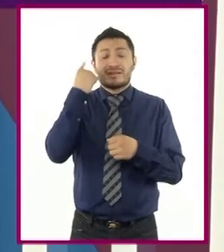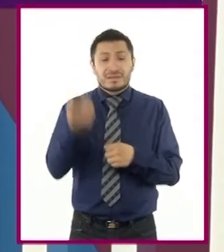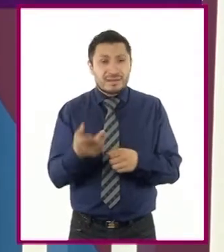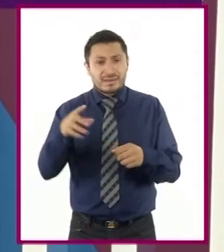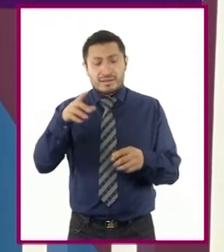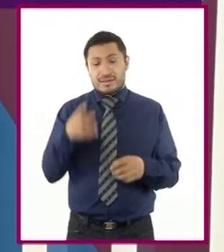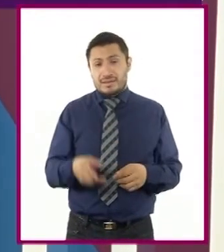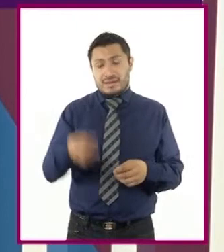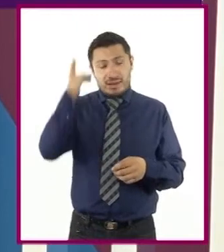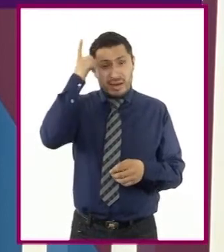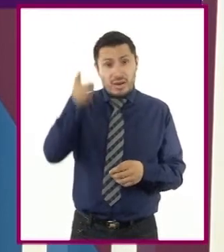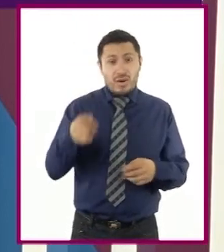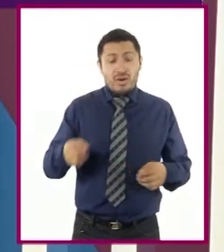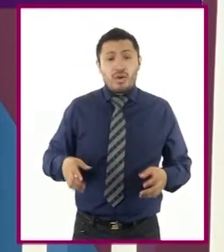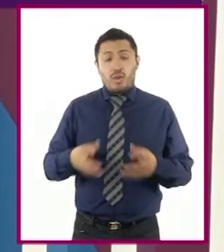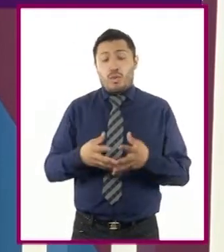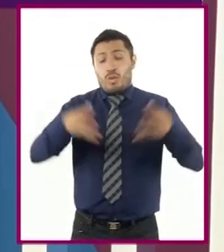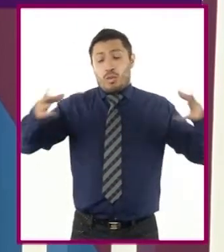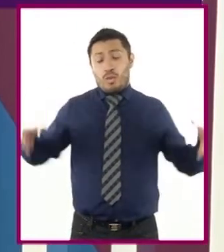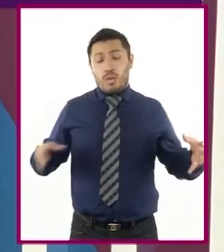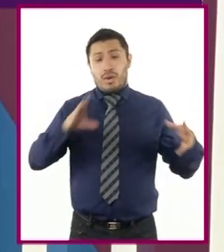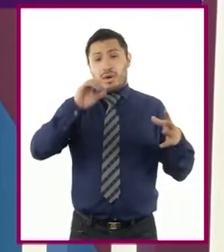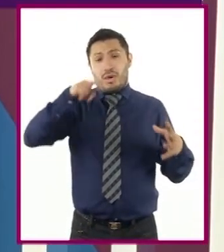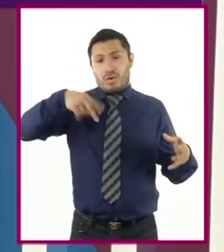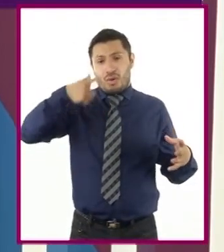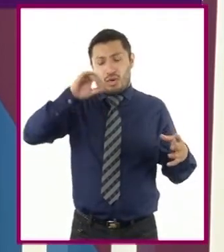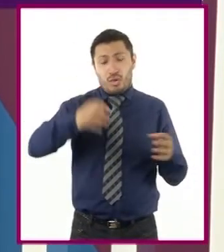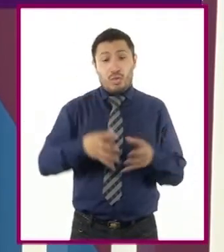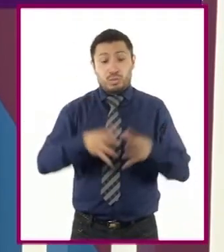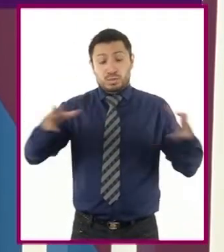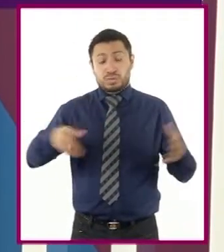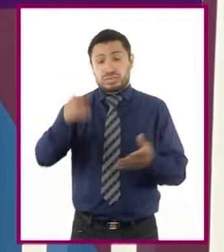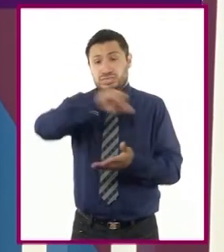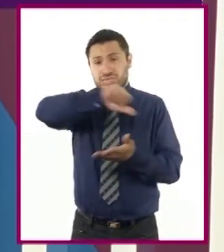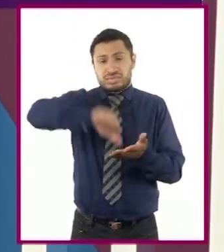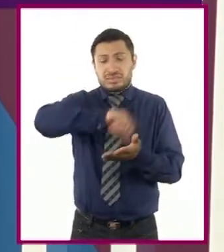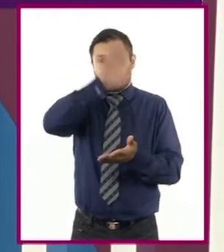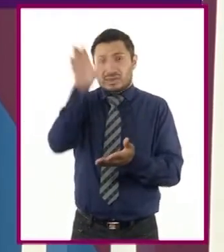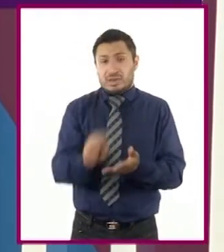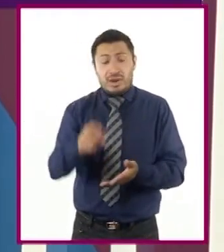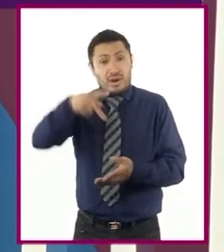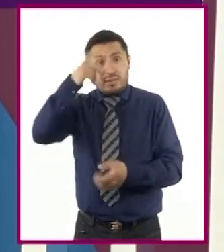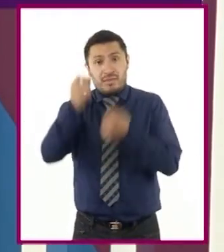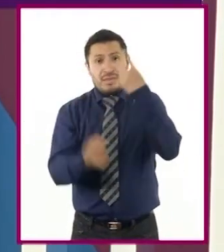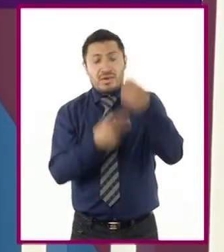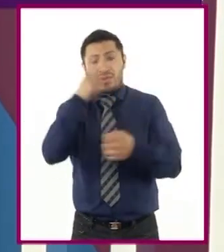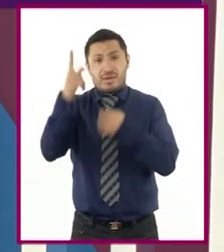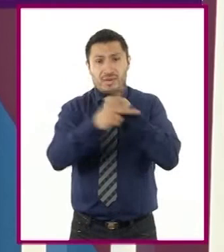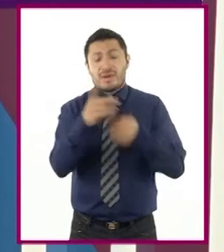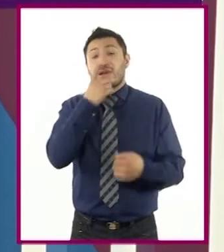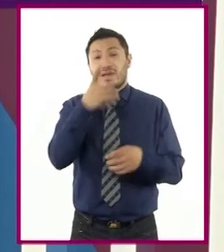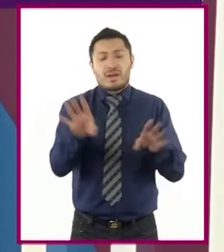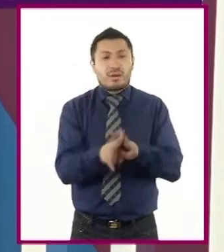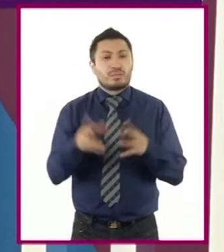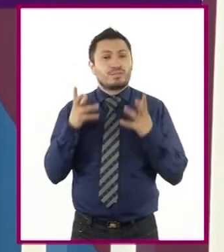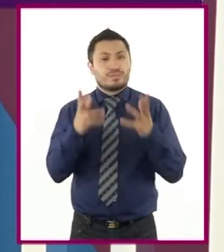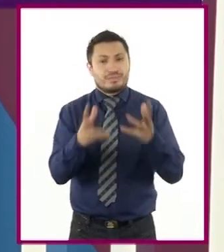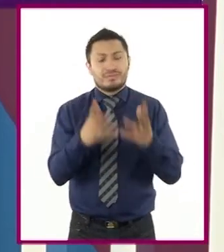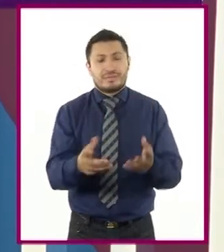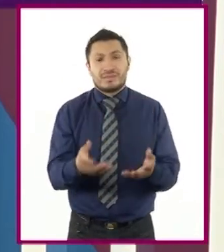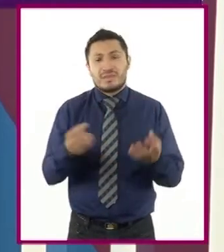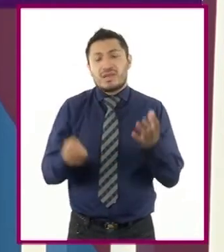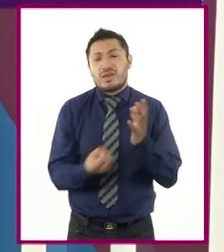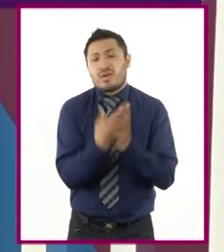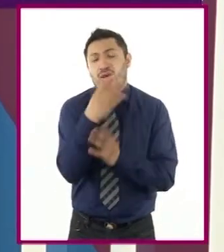Congo, un extenso territorio en el centro de África. Sin embargo, algunos países expresaron que tenían deseos de fundar